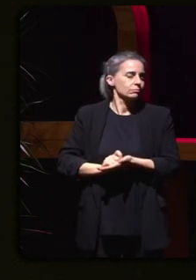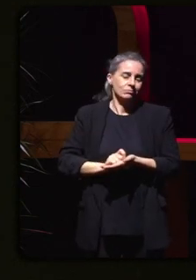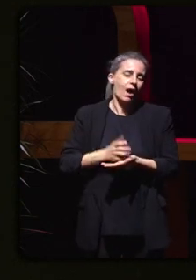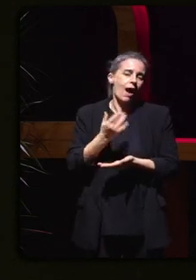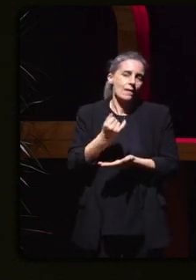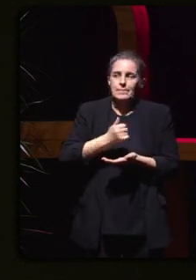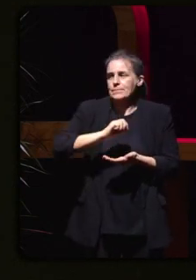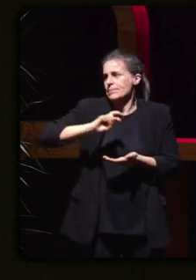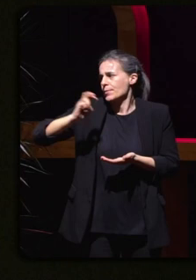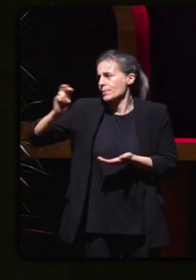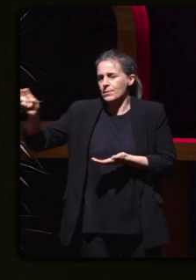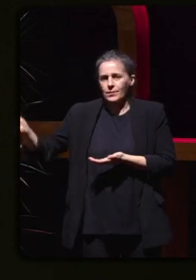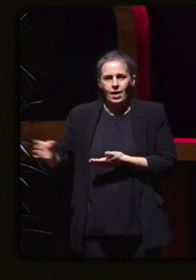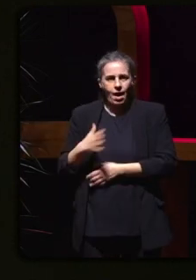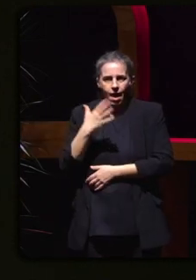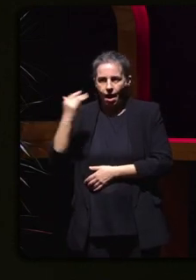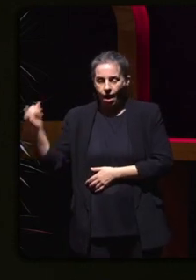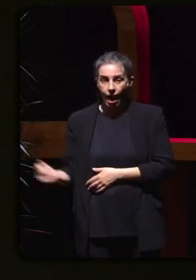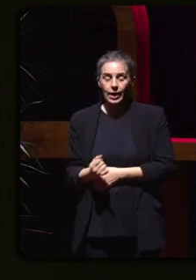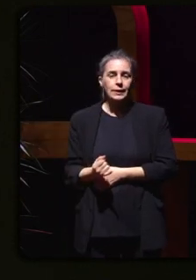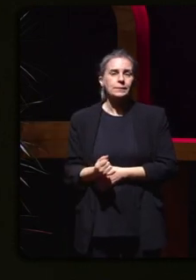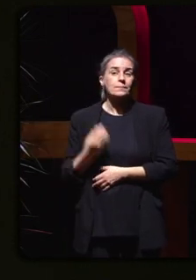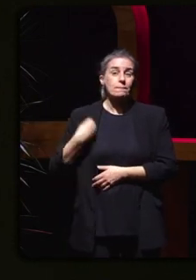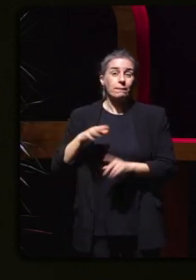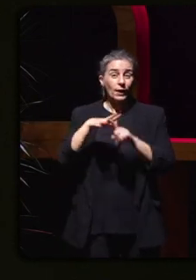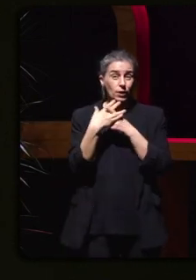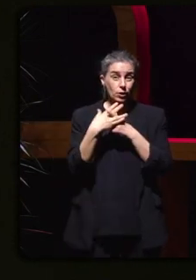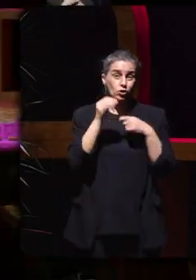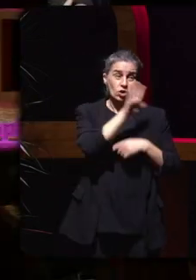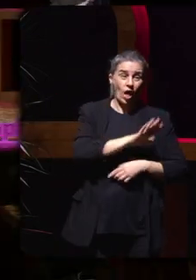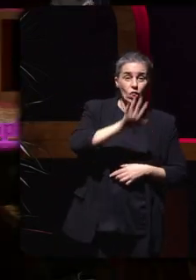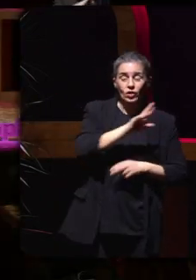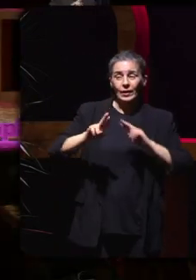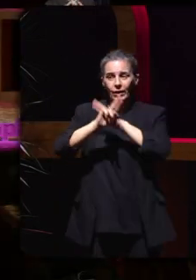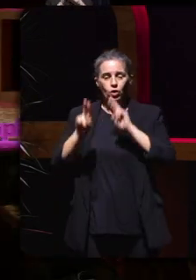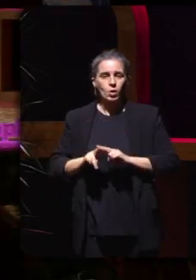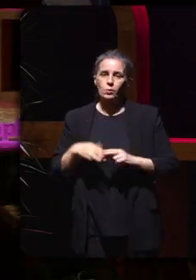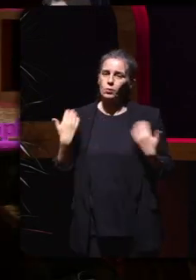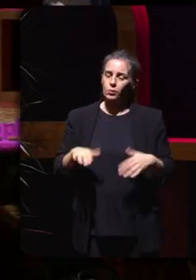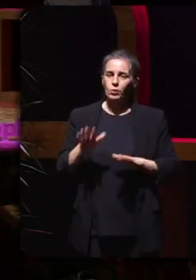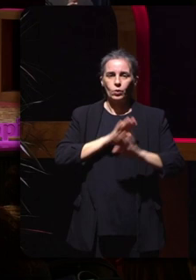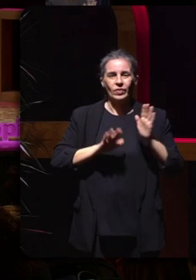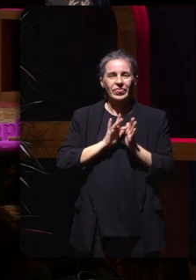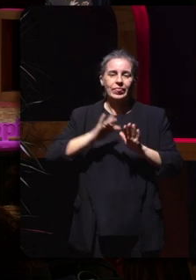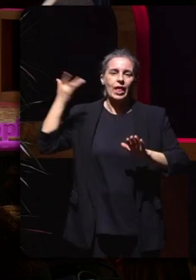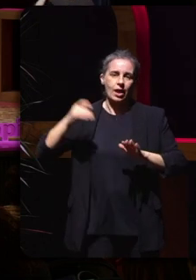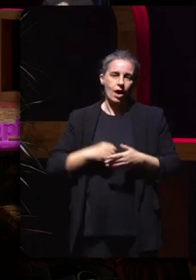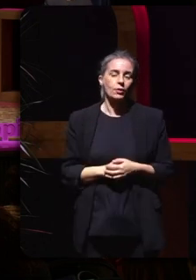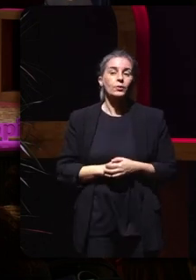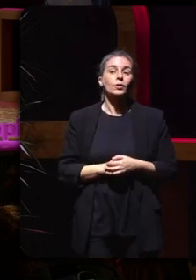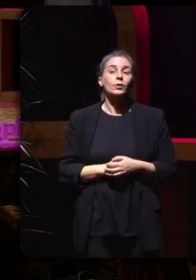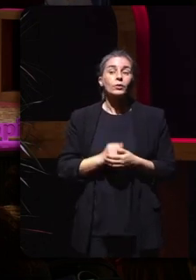es está muy delicado y el panorama nacional también venimos de unos años buenísimos de televisión